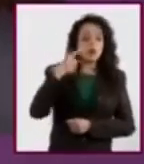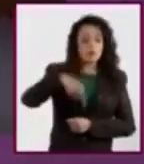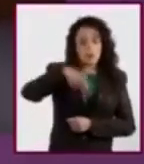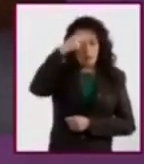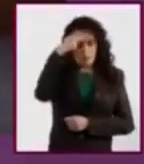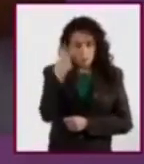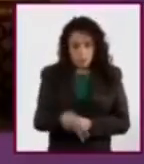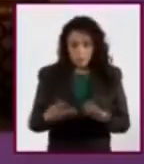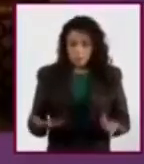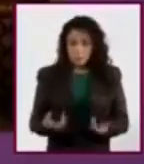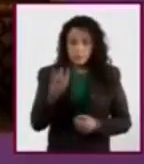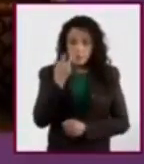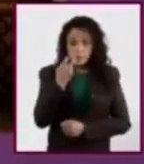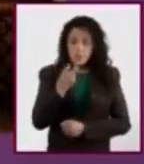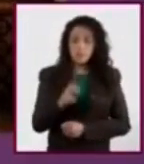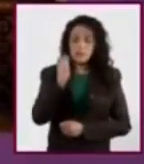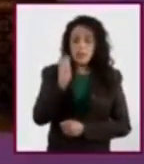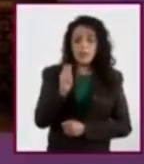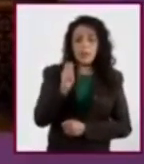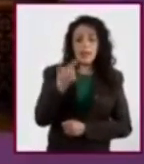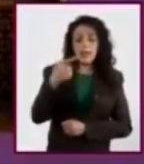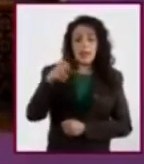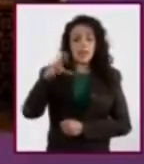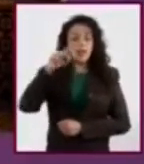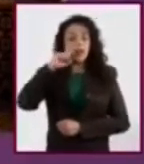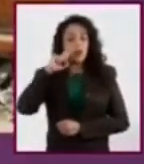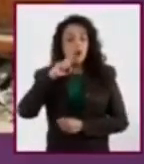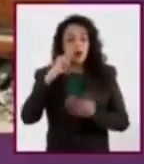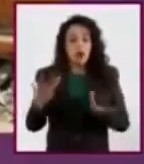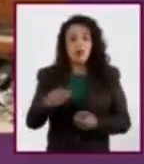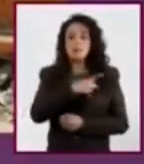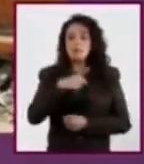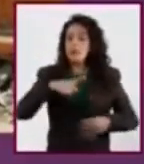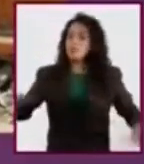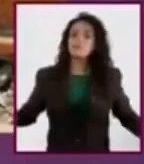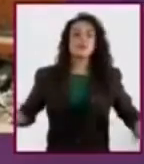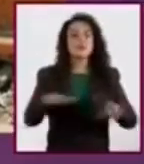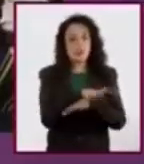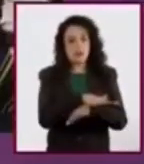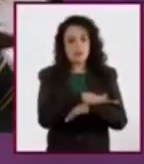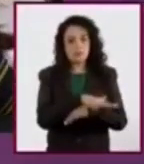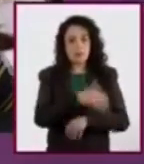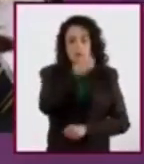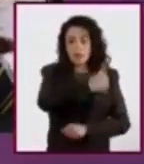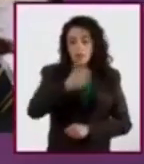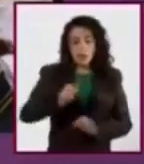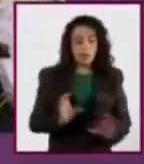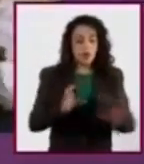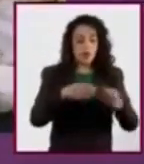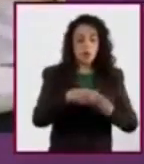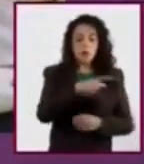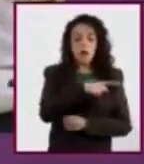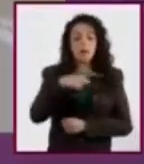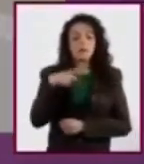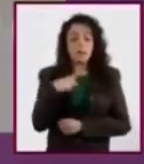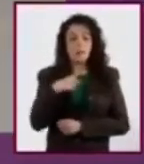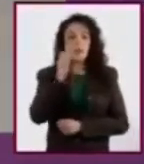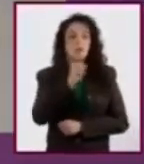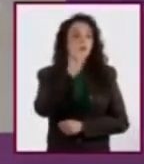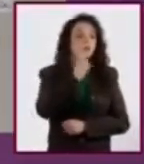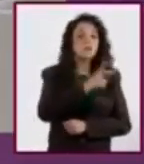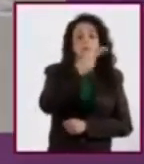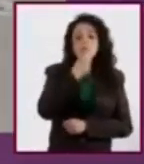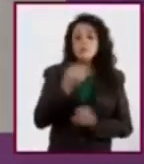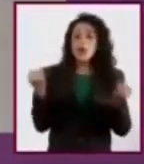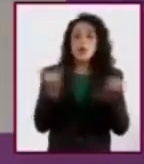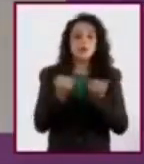Estos roles de género pueden y deben modificarse. Cada comunidad debe procurar que hombres y mujeres